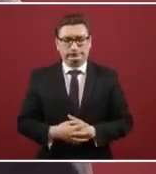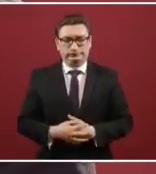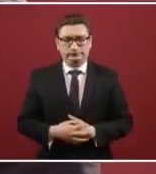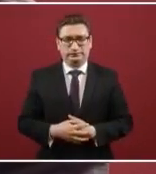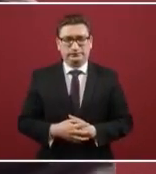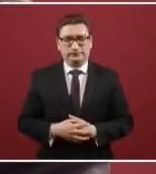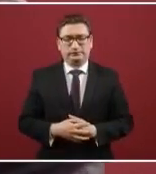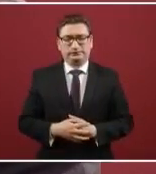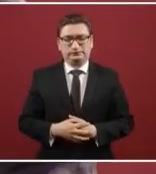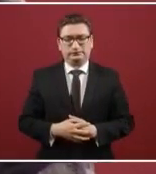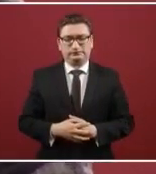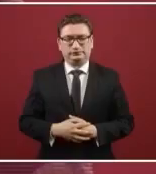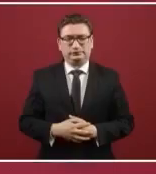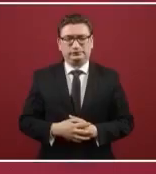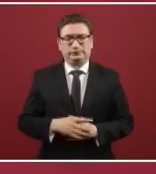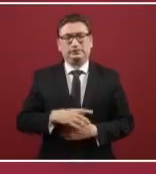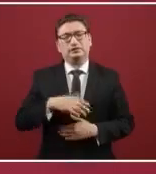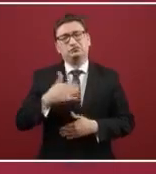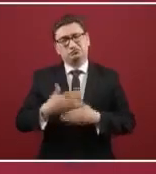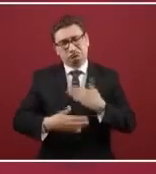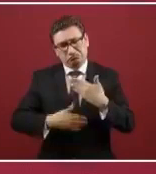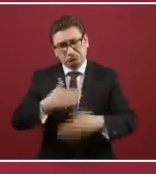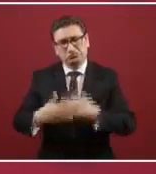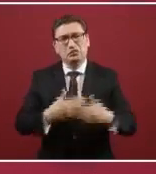Y ya para imponer la reforma